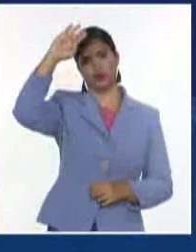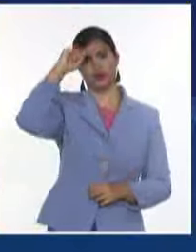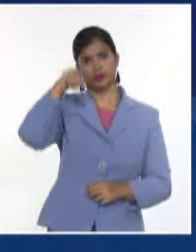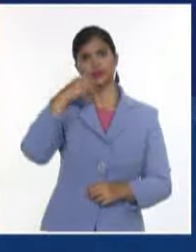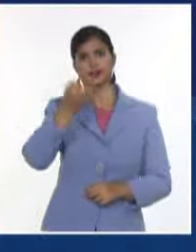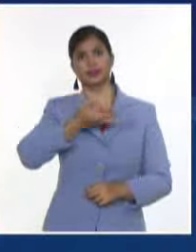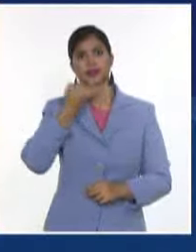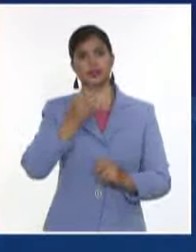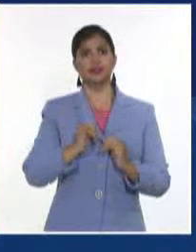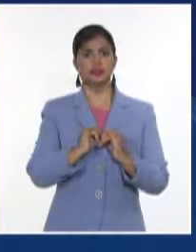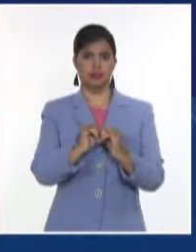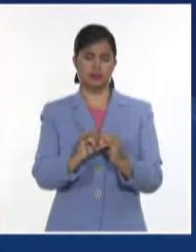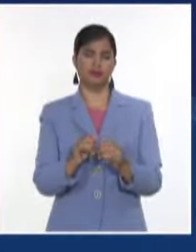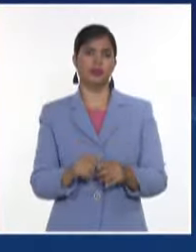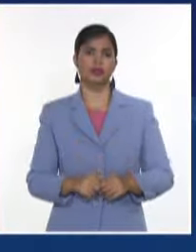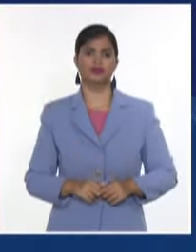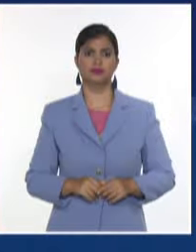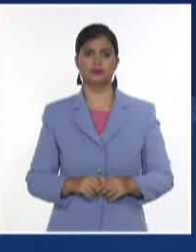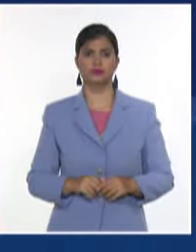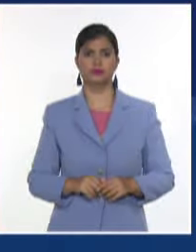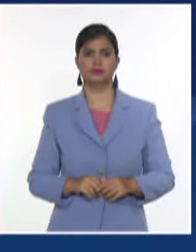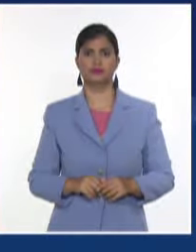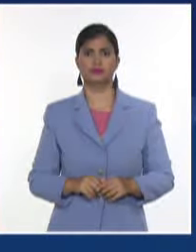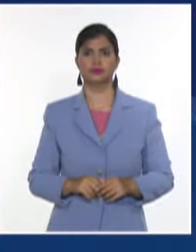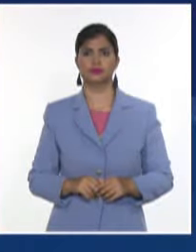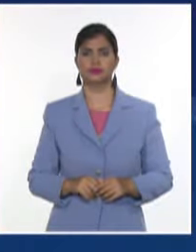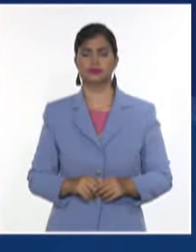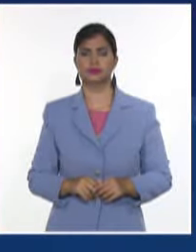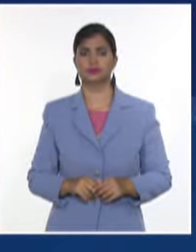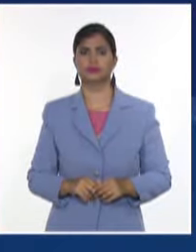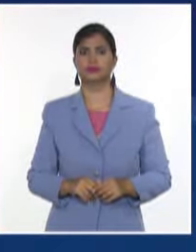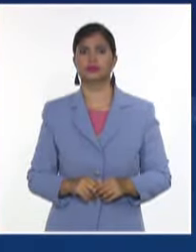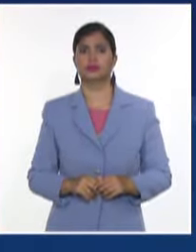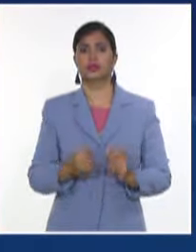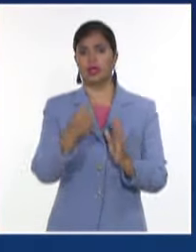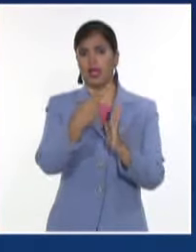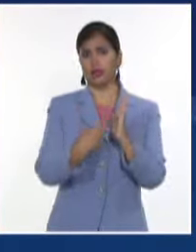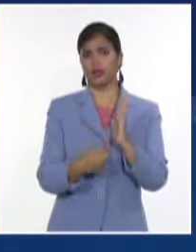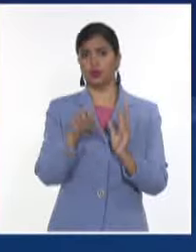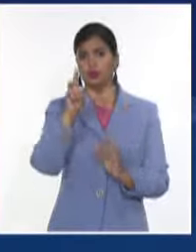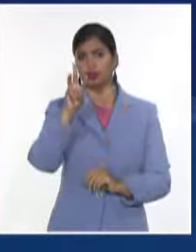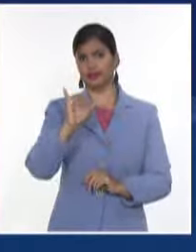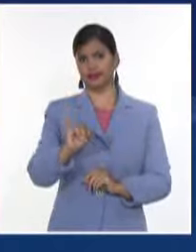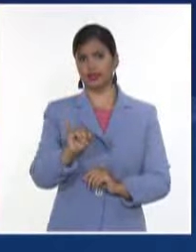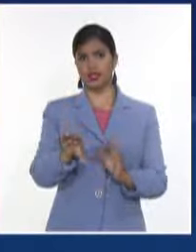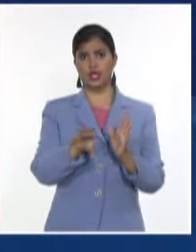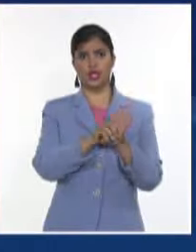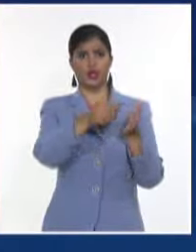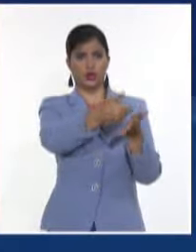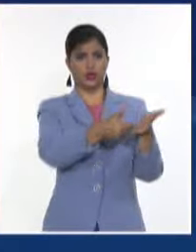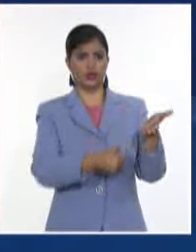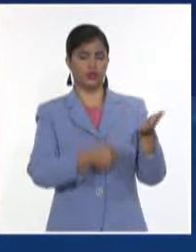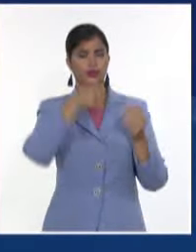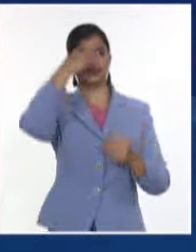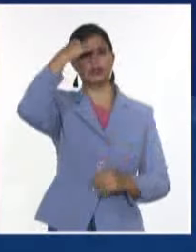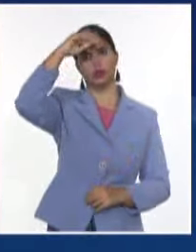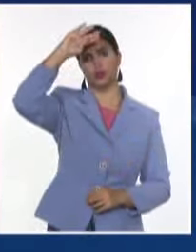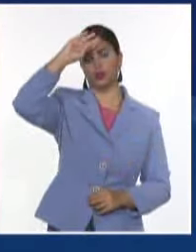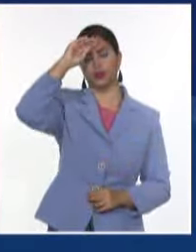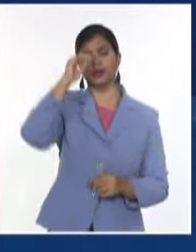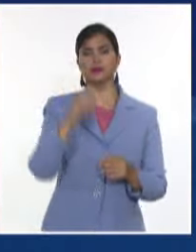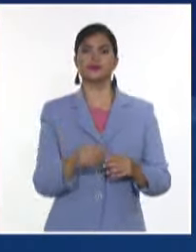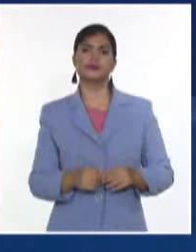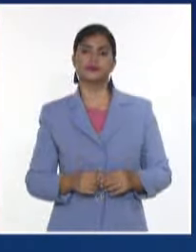Bueno, aquí es necesario repetir, o sea, traer el artículo 36 de la Constitución, que reza: la adquisición de